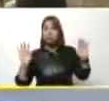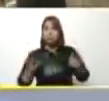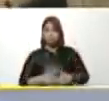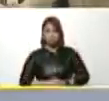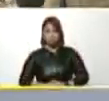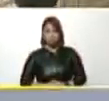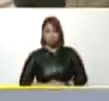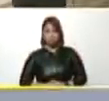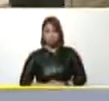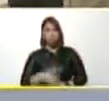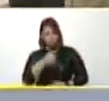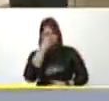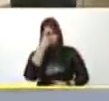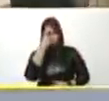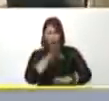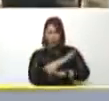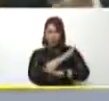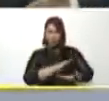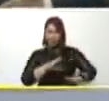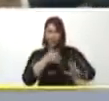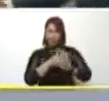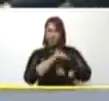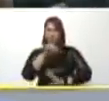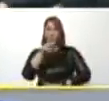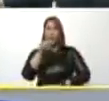¿verdad? ¿Tú sabes la canción, Pedro, de Juan Gabriel?